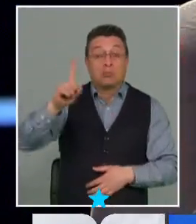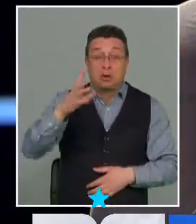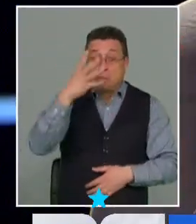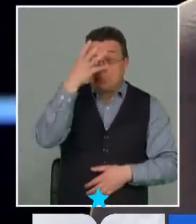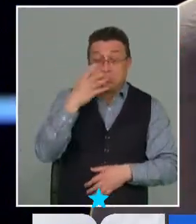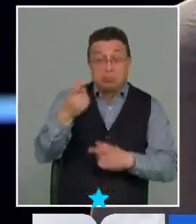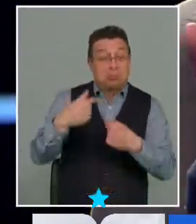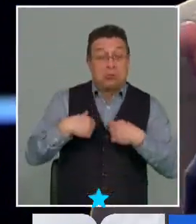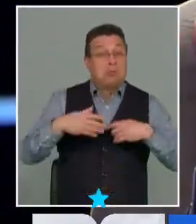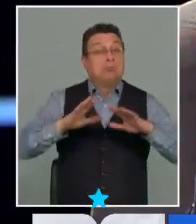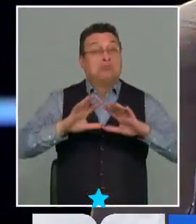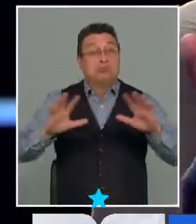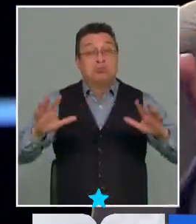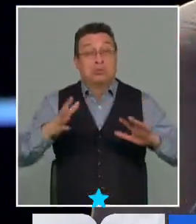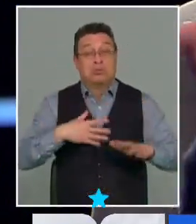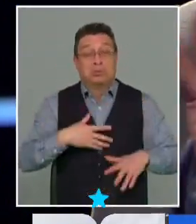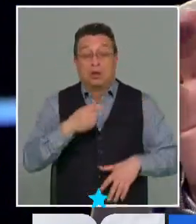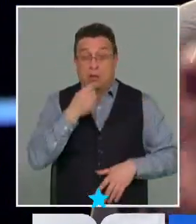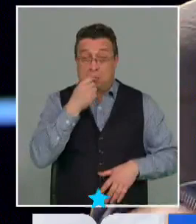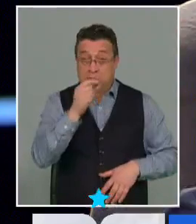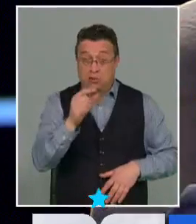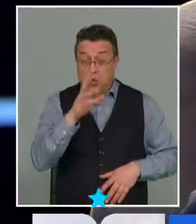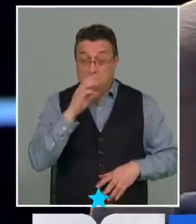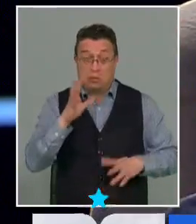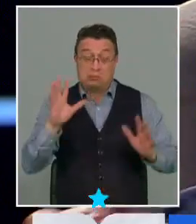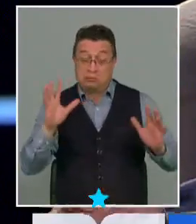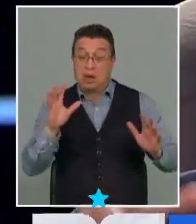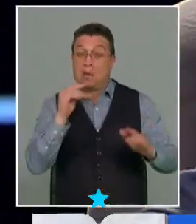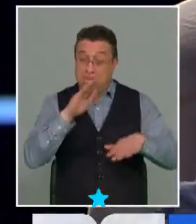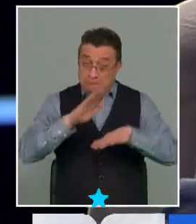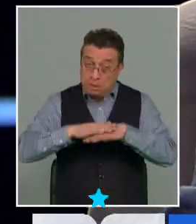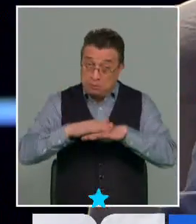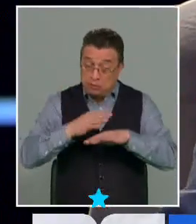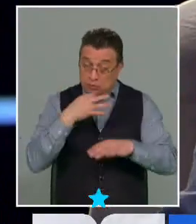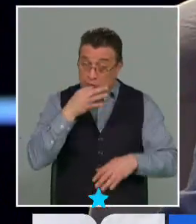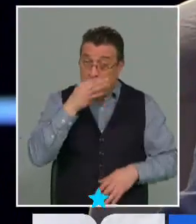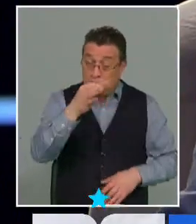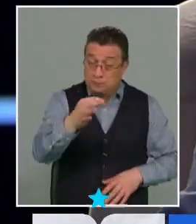pero voy a decir una cuestión que a lo mejor me parece un poco brutal pero lo voy a decir si me lo permiten